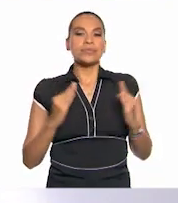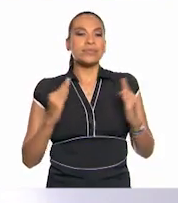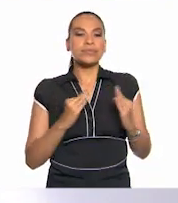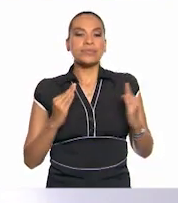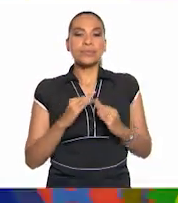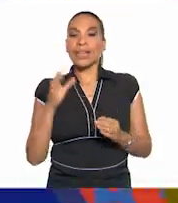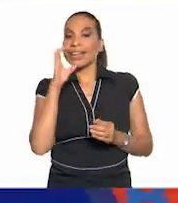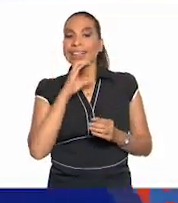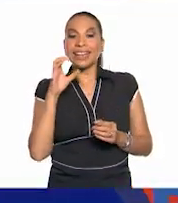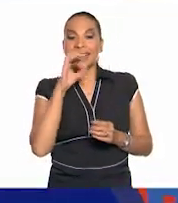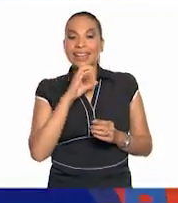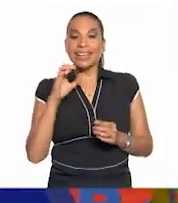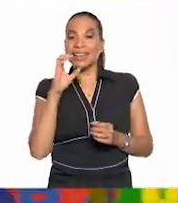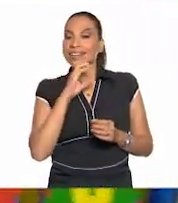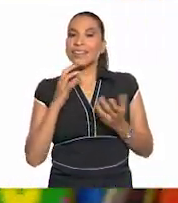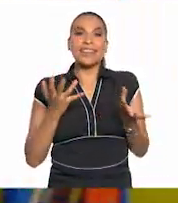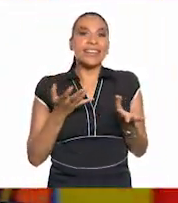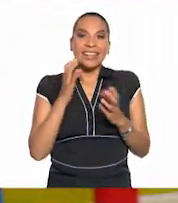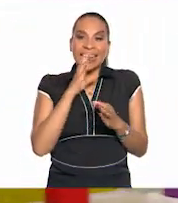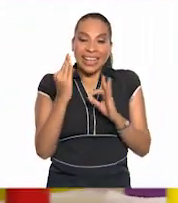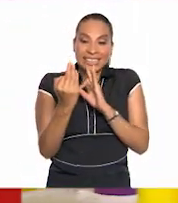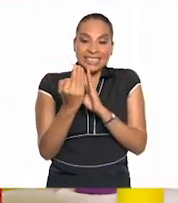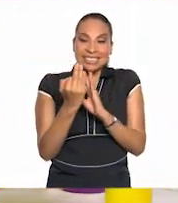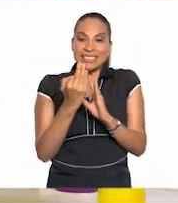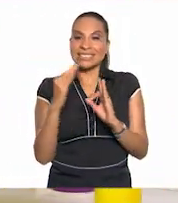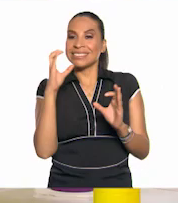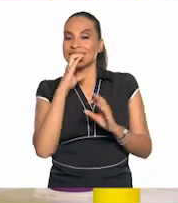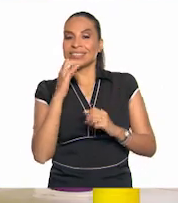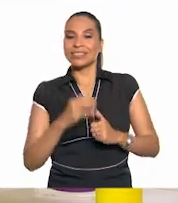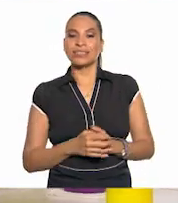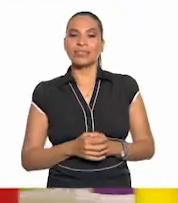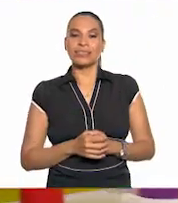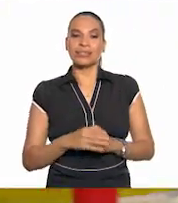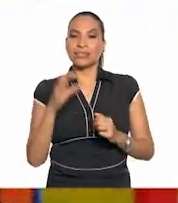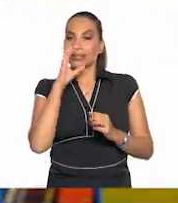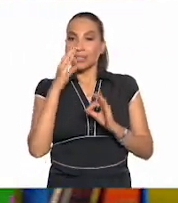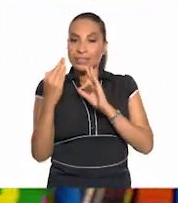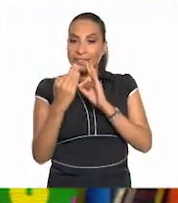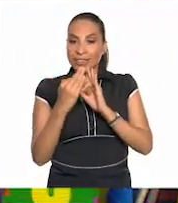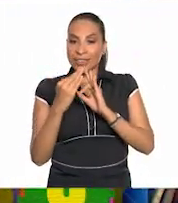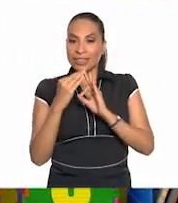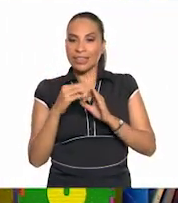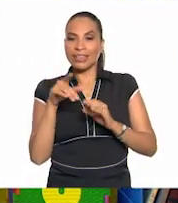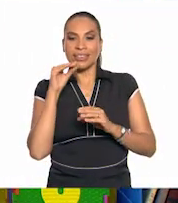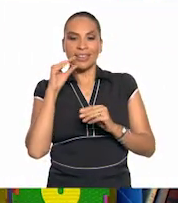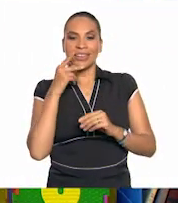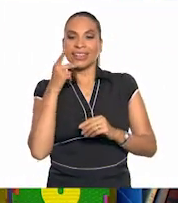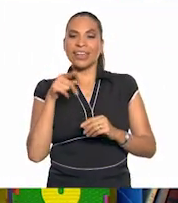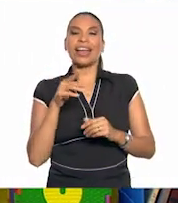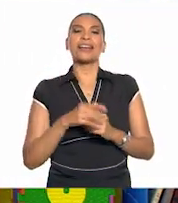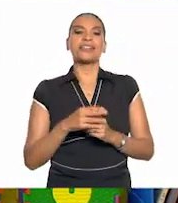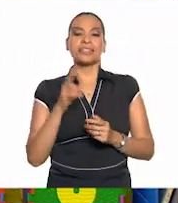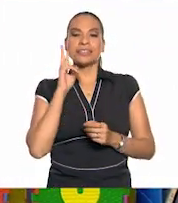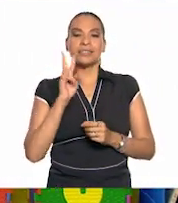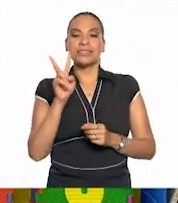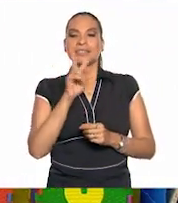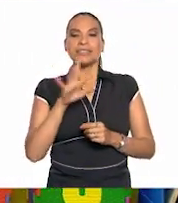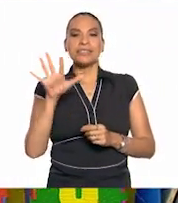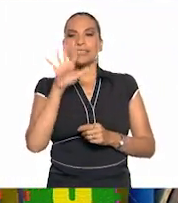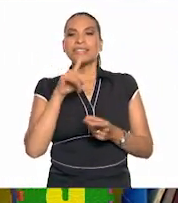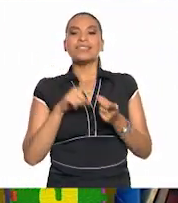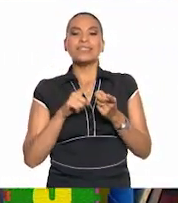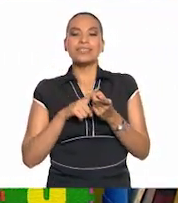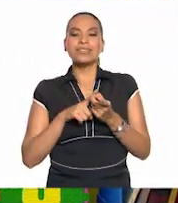frío, frío, caliente, frío, frío. Caliente, caliente, caliente, caliente, caliente, caliente, caliente. Caliente, caliente, caliente, caliente. Ay, muy bien.